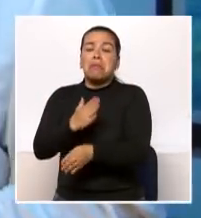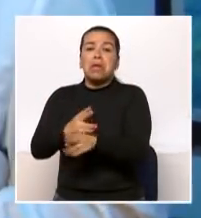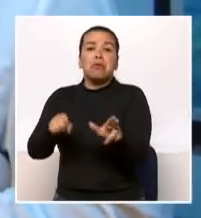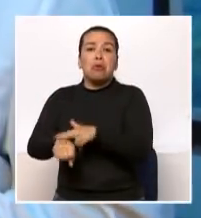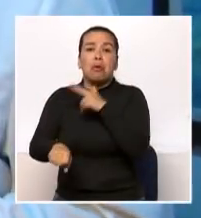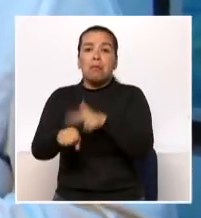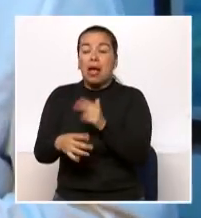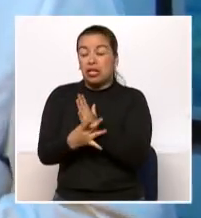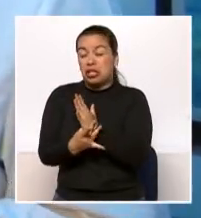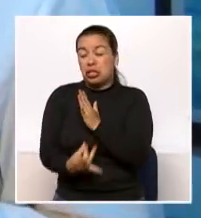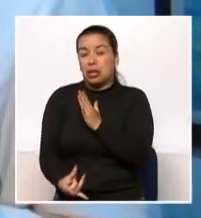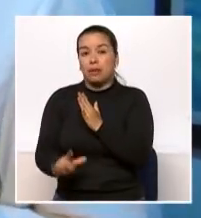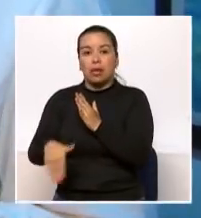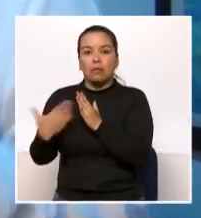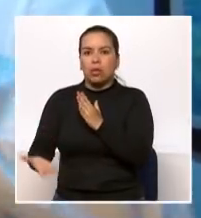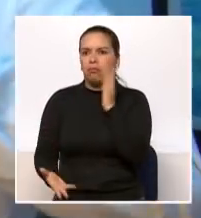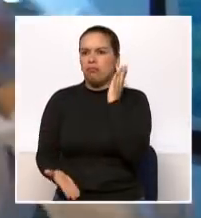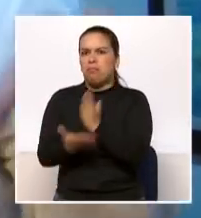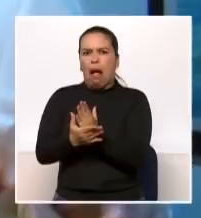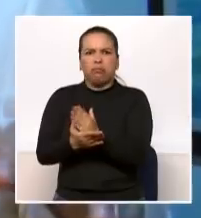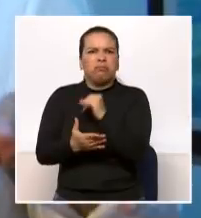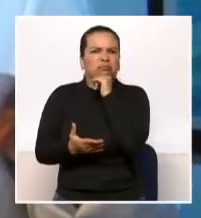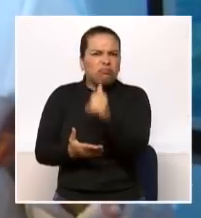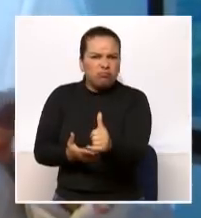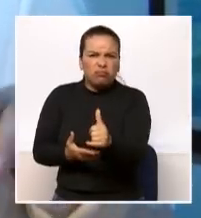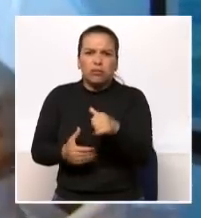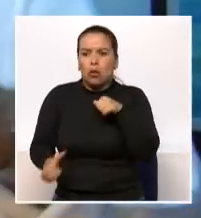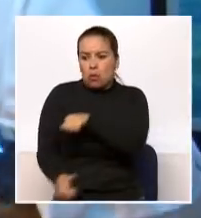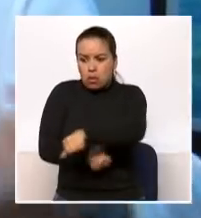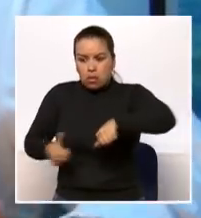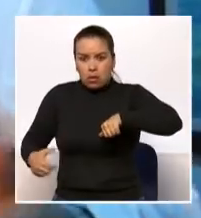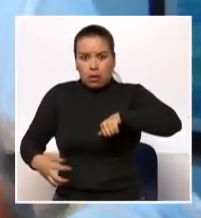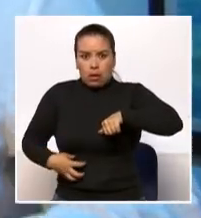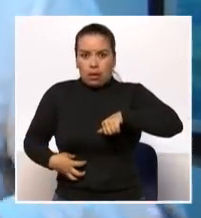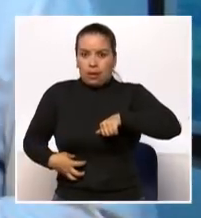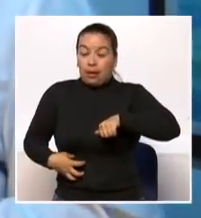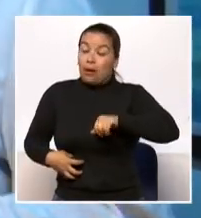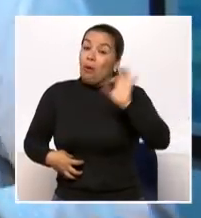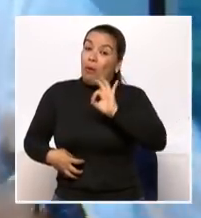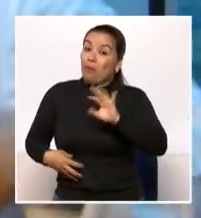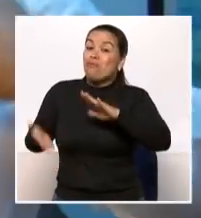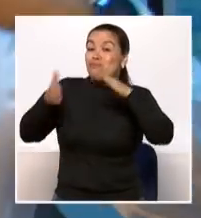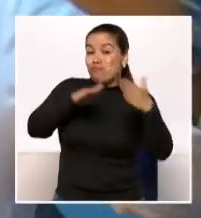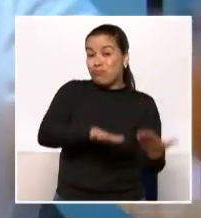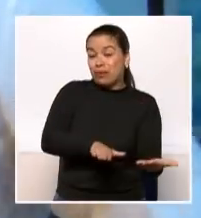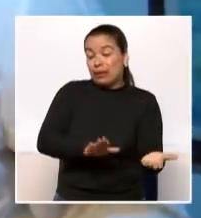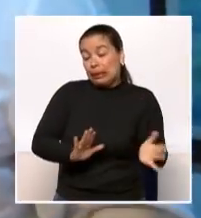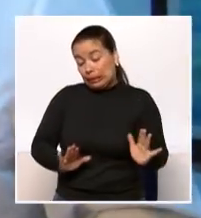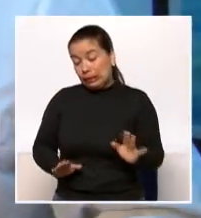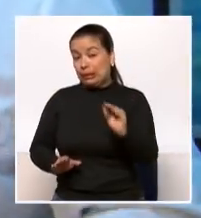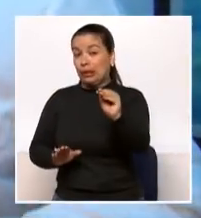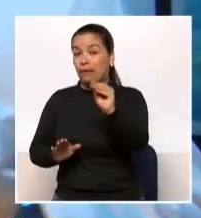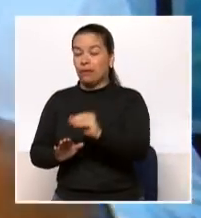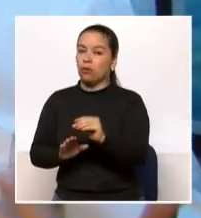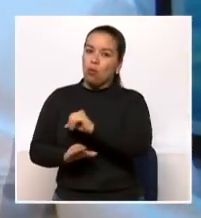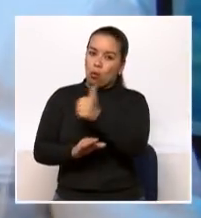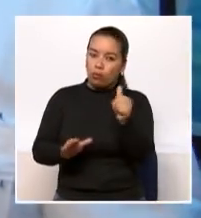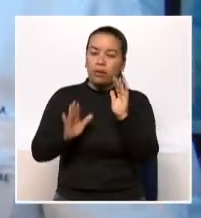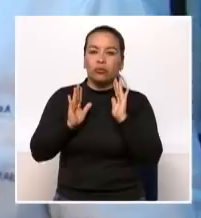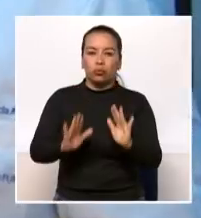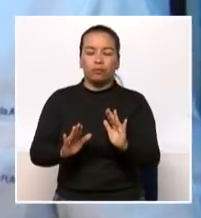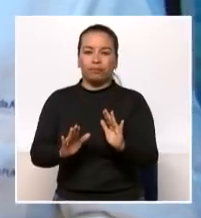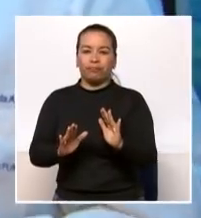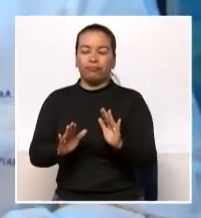llegar a una cirrosis, ¿cierto? Y un trasplante hepático o la muerte en su defecto. Si vamos a la parte renal, los tumores